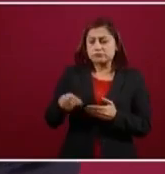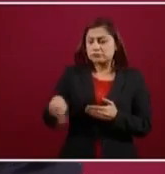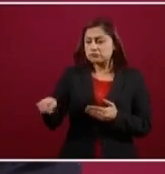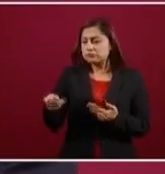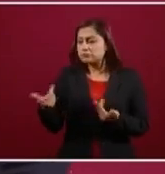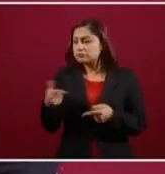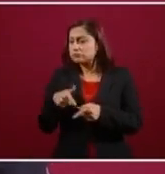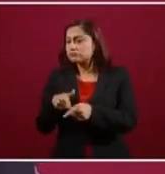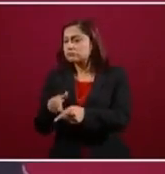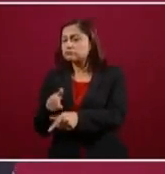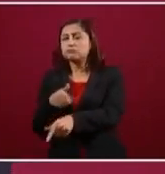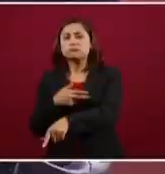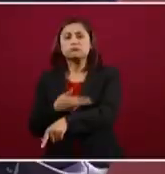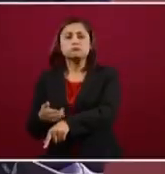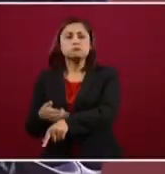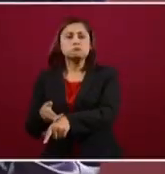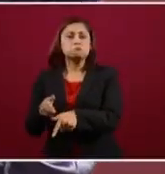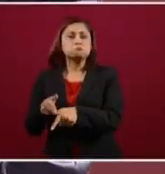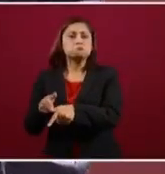porque fueron